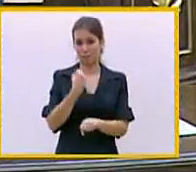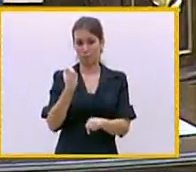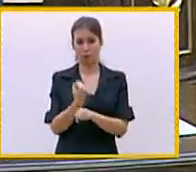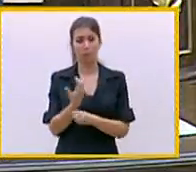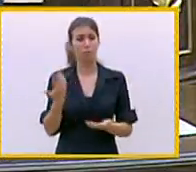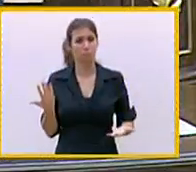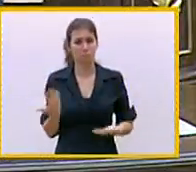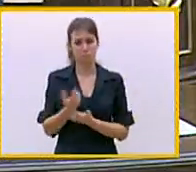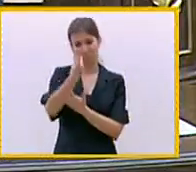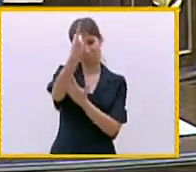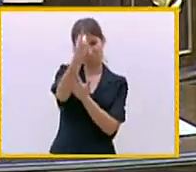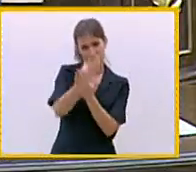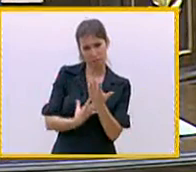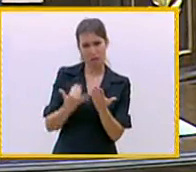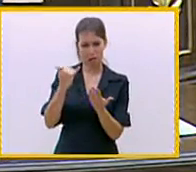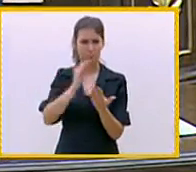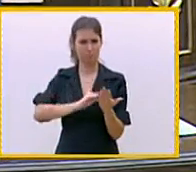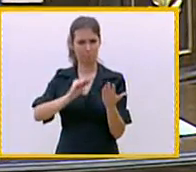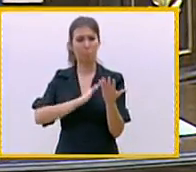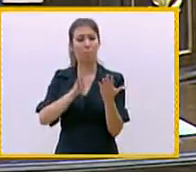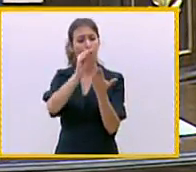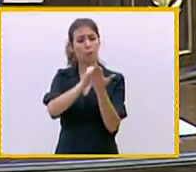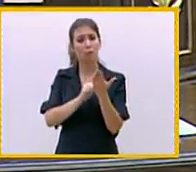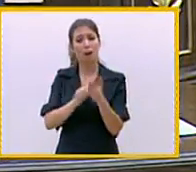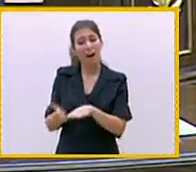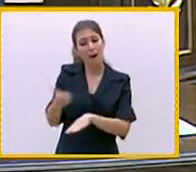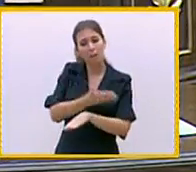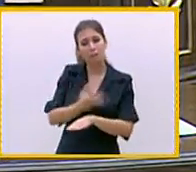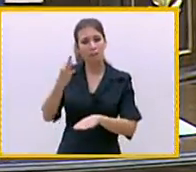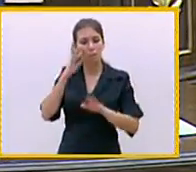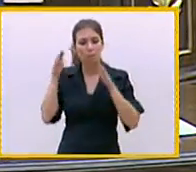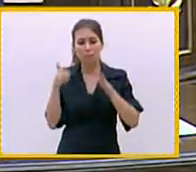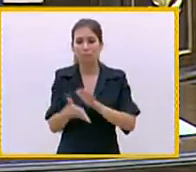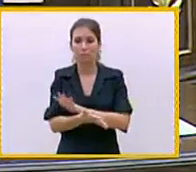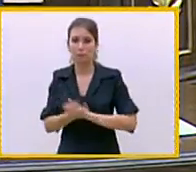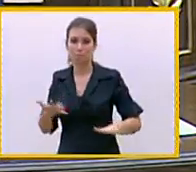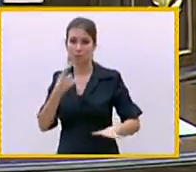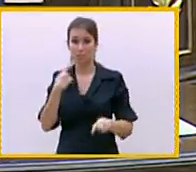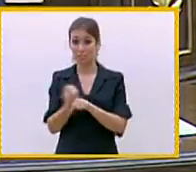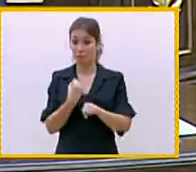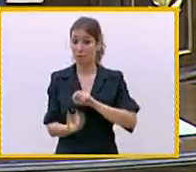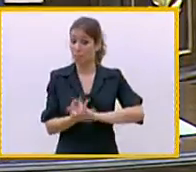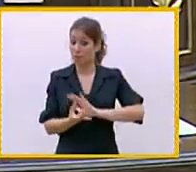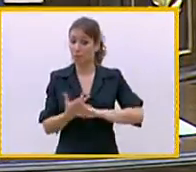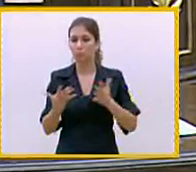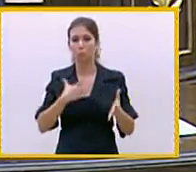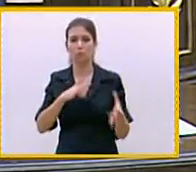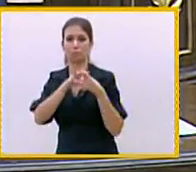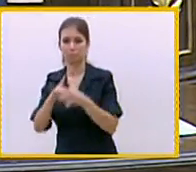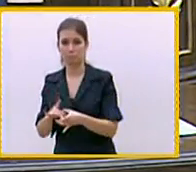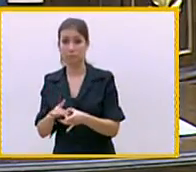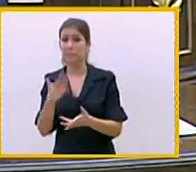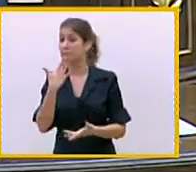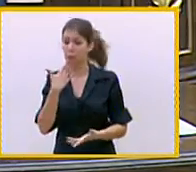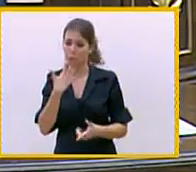todo su potencial dinamizador mientras no se acelere la recuperación de la actividad económica. Pero